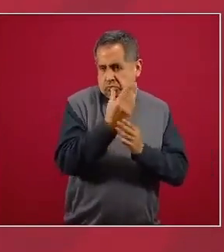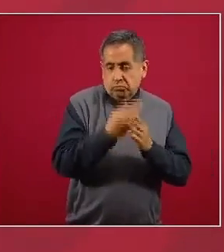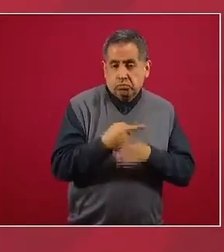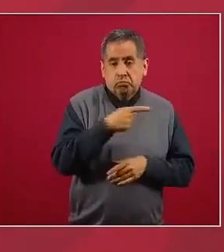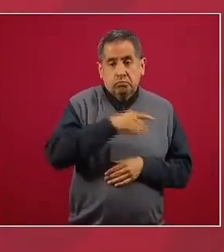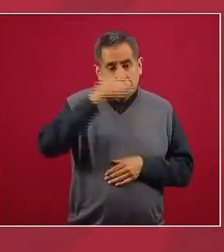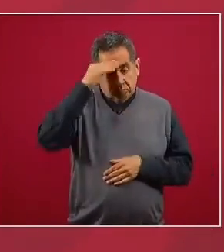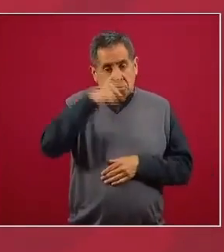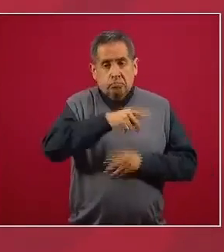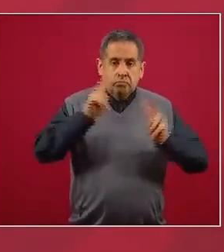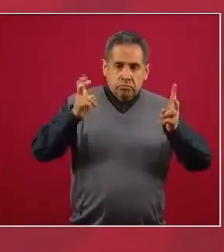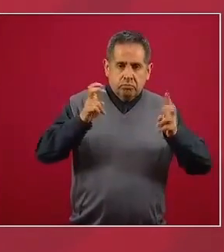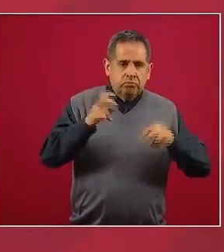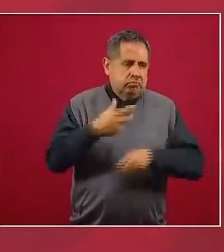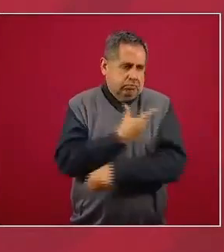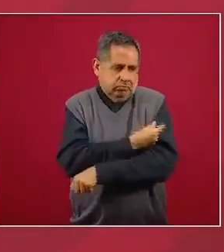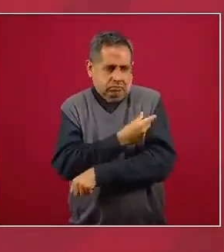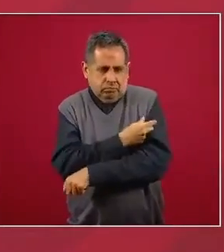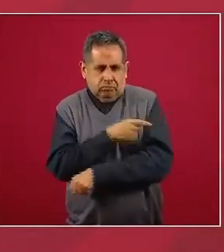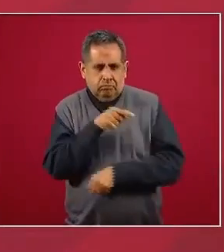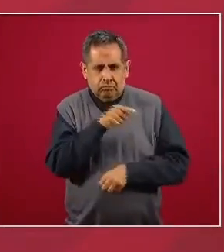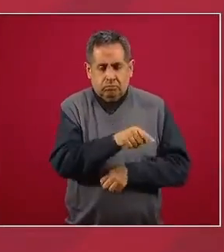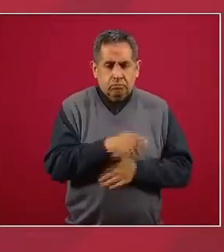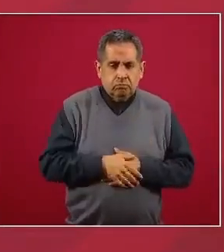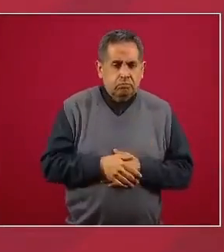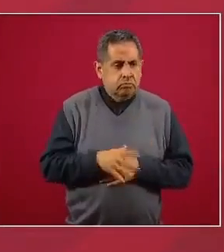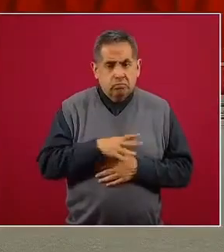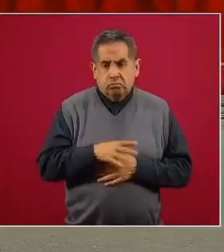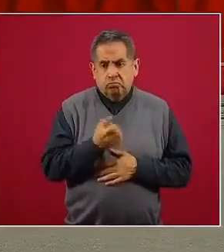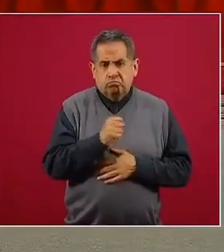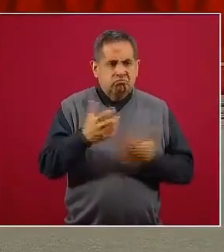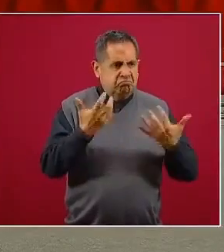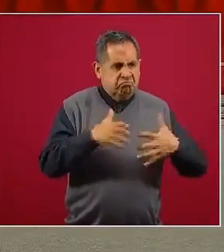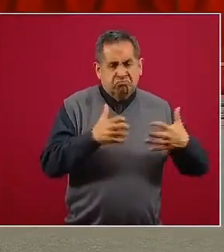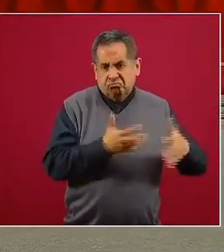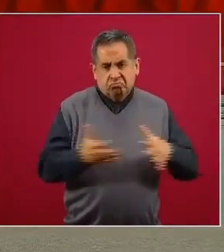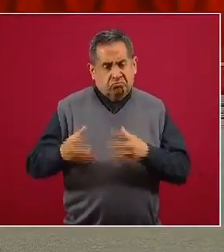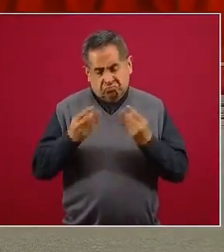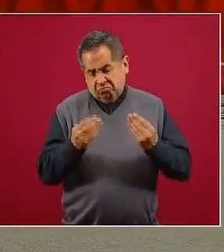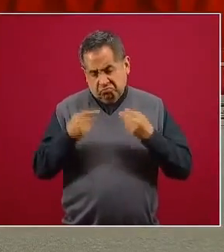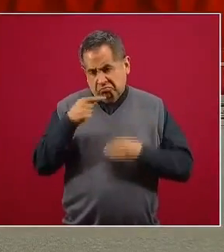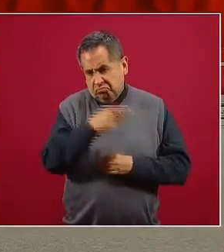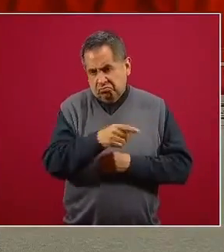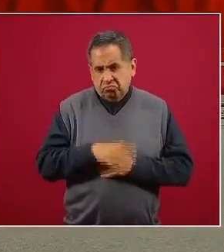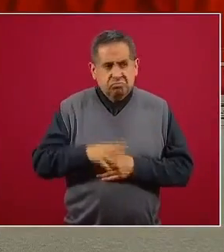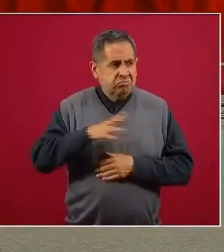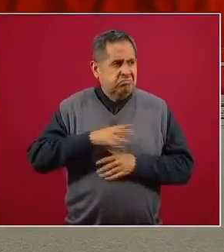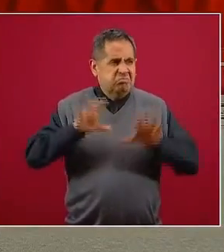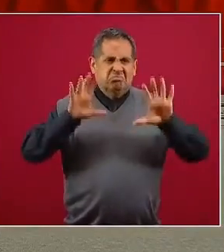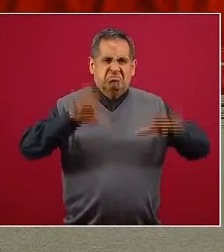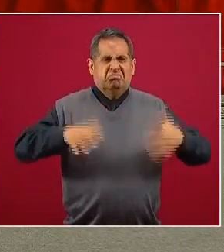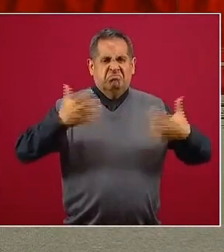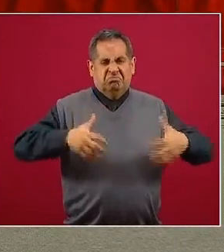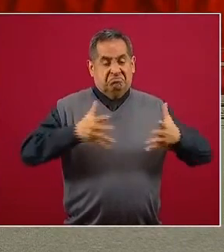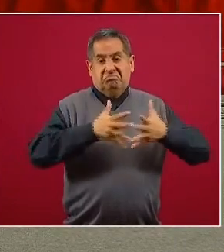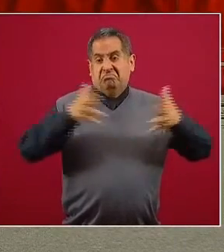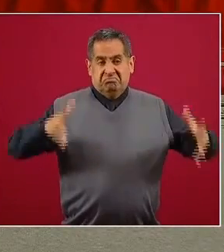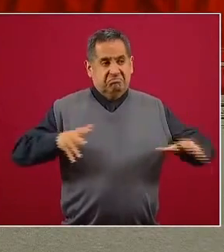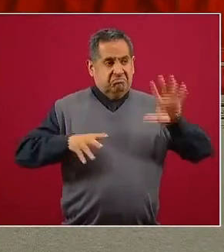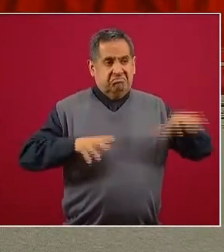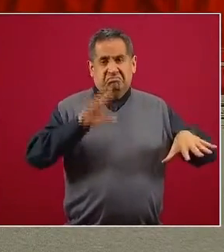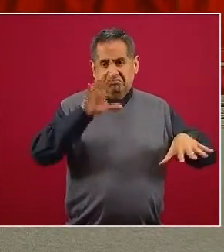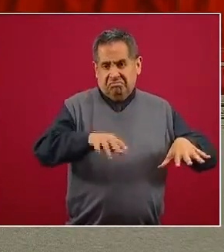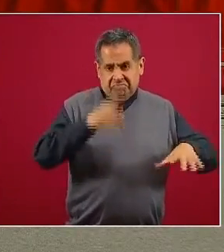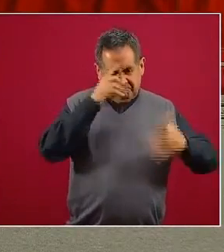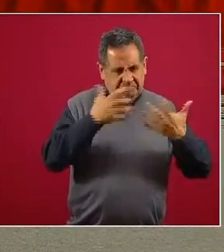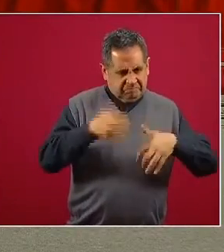está precisamente el tema de vacunas, y tiene una capacidad de producción importante, con un par de plantas